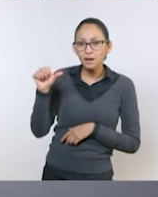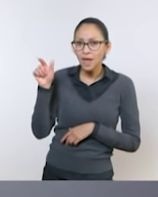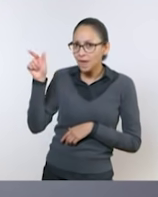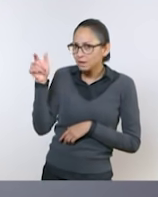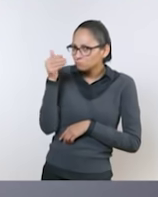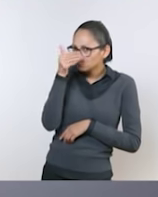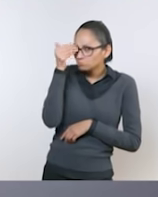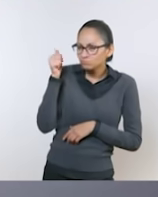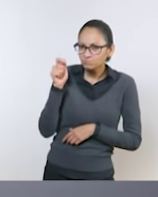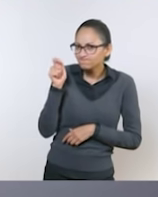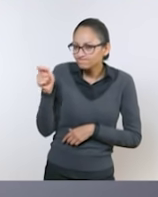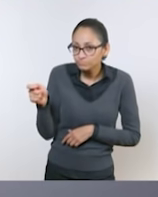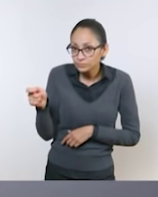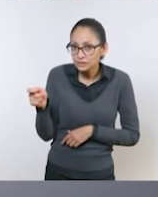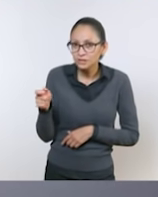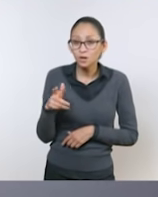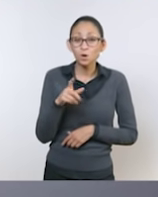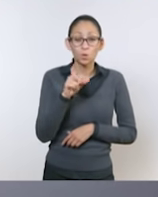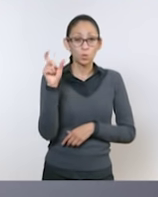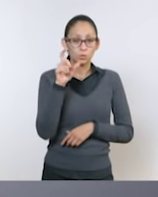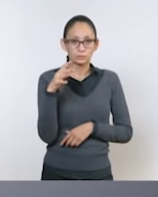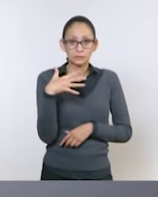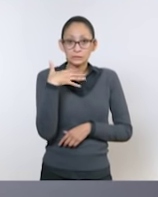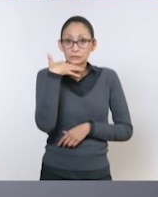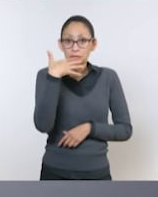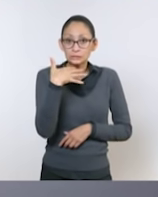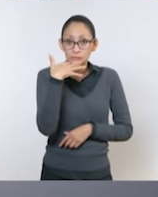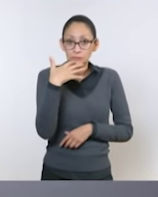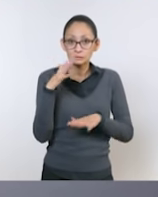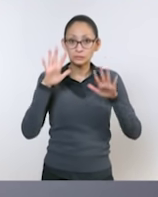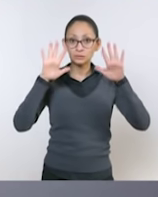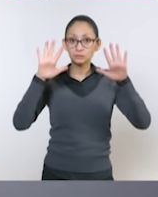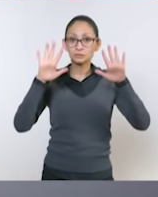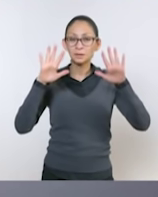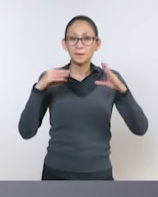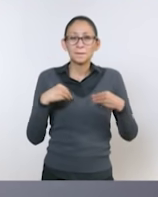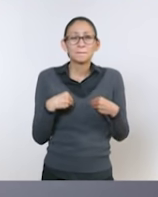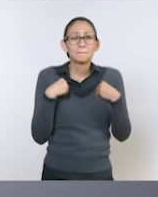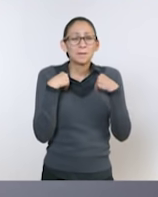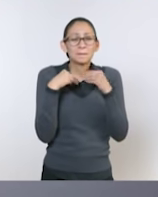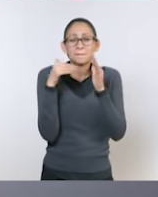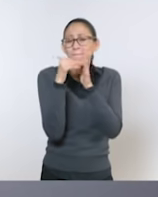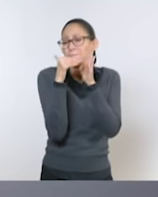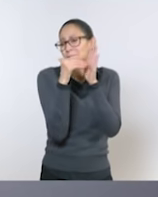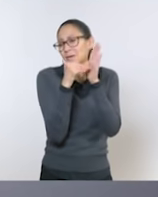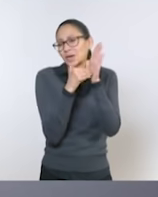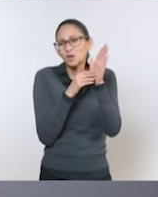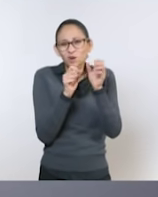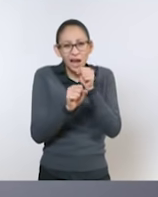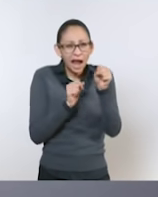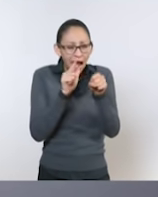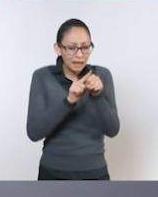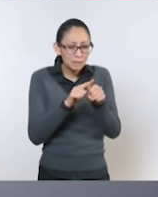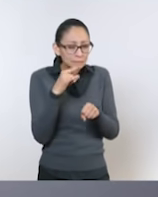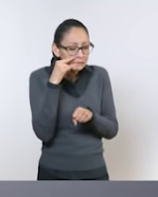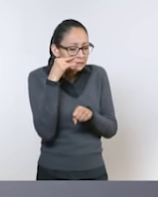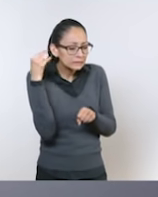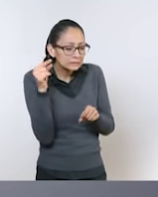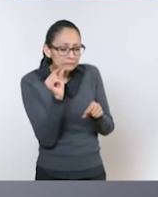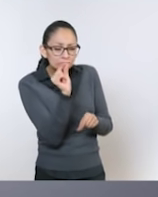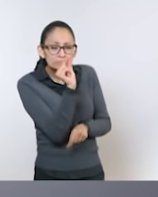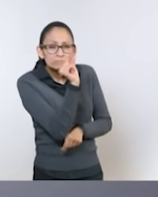Lo que María del Pilar no sabía era que la suciedad que tenía en sus manos vivían millones